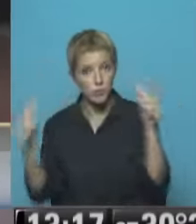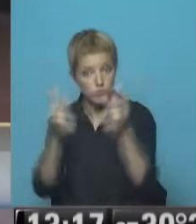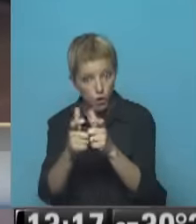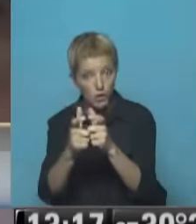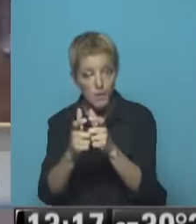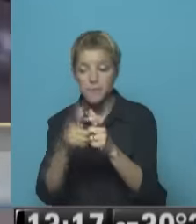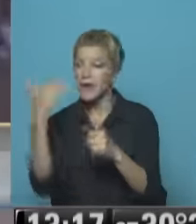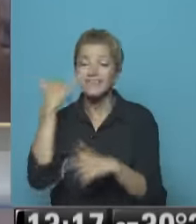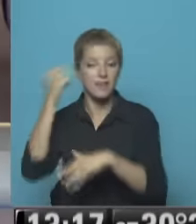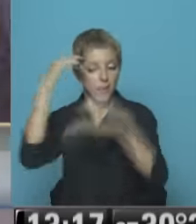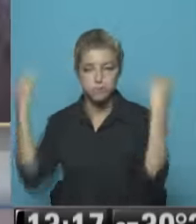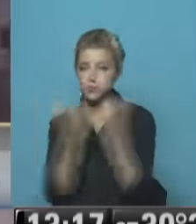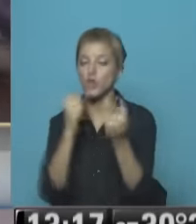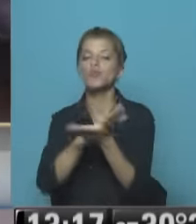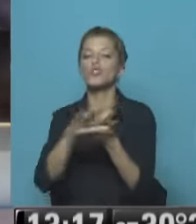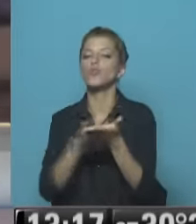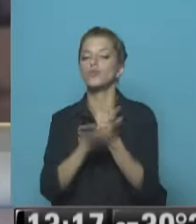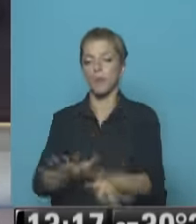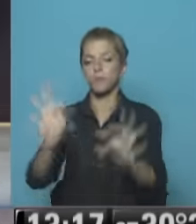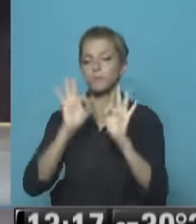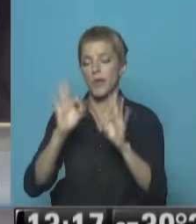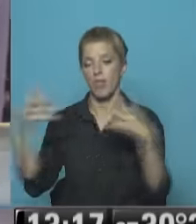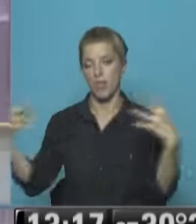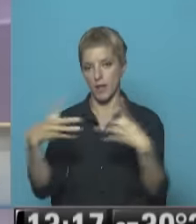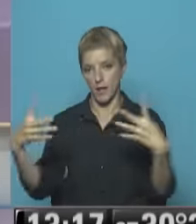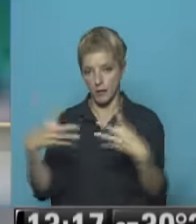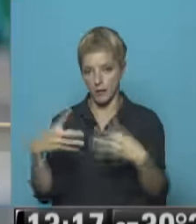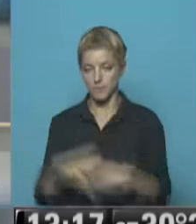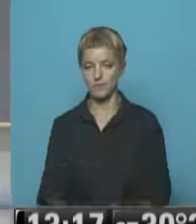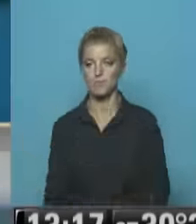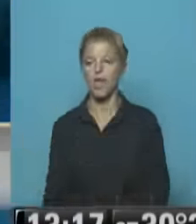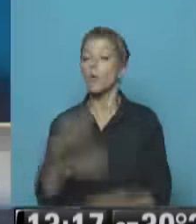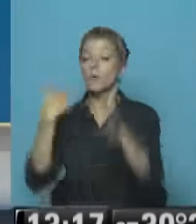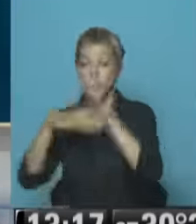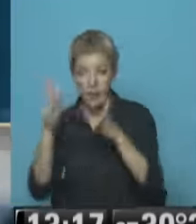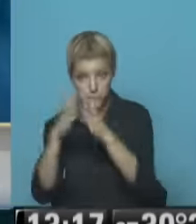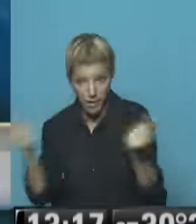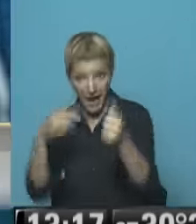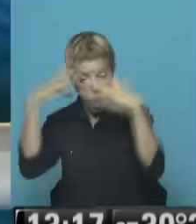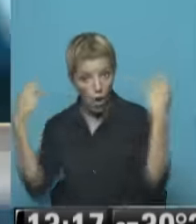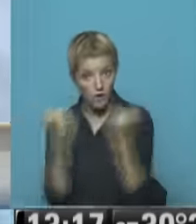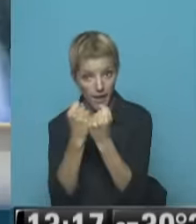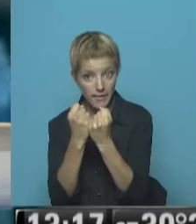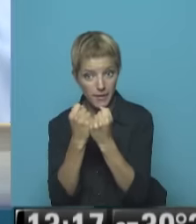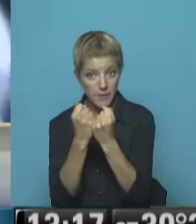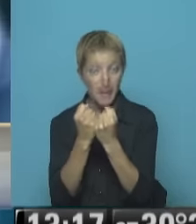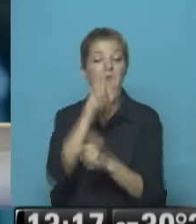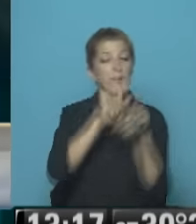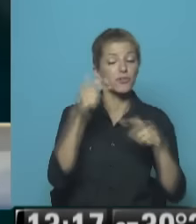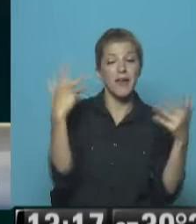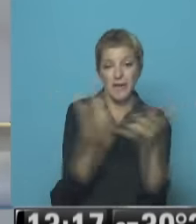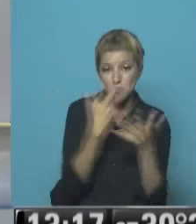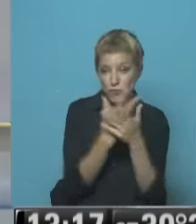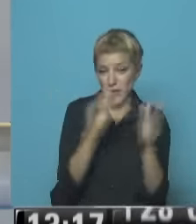sin demoras a la solución definitiva del conflicto. Cuanto más rápido se llegue a un acuerdo, menos será el número de